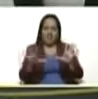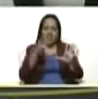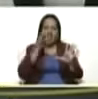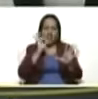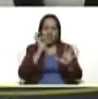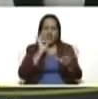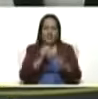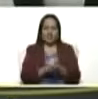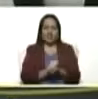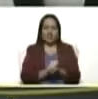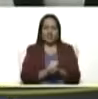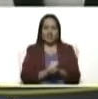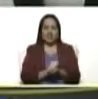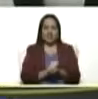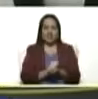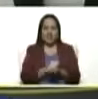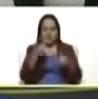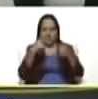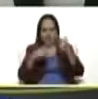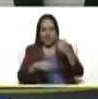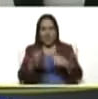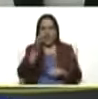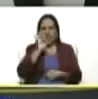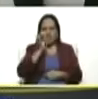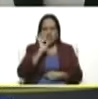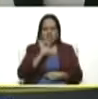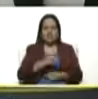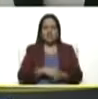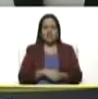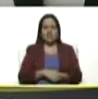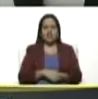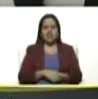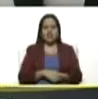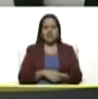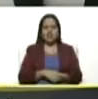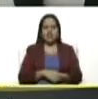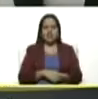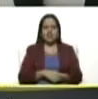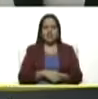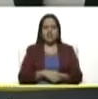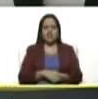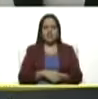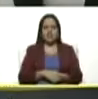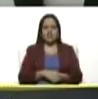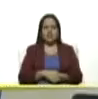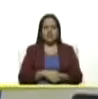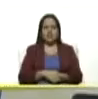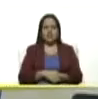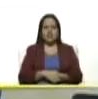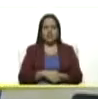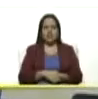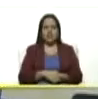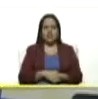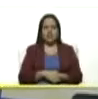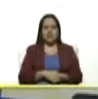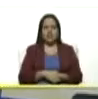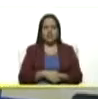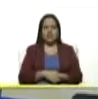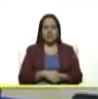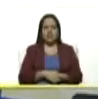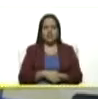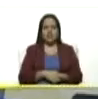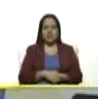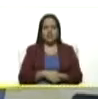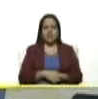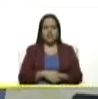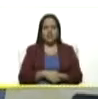café o cafeses. Sí, cafés. Cafeses. Así dicen en Rubio, donde es